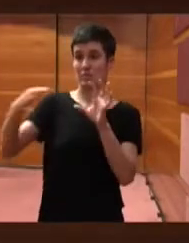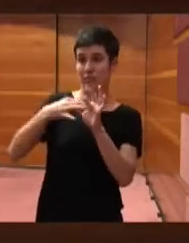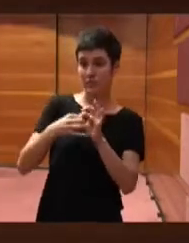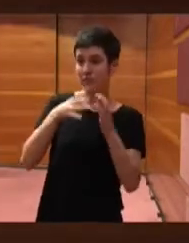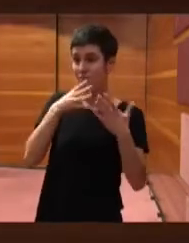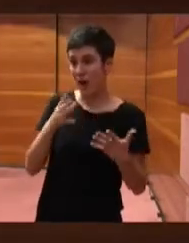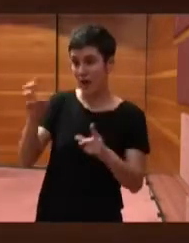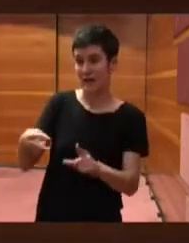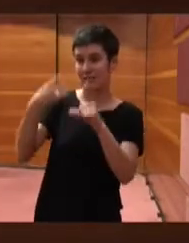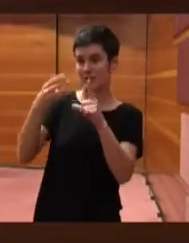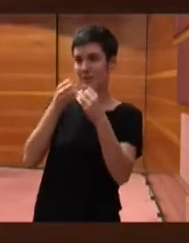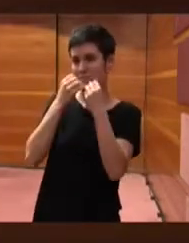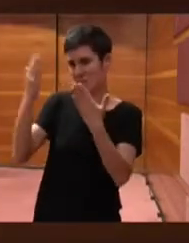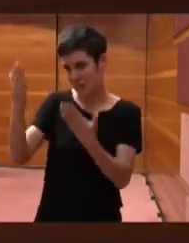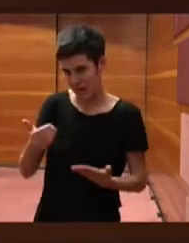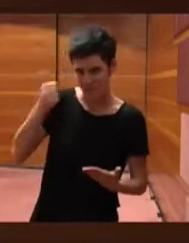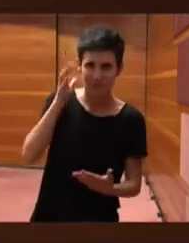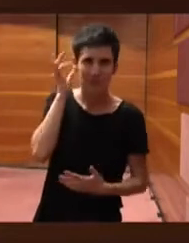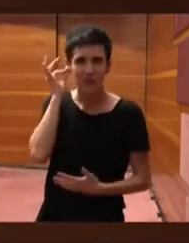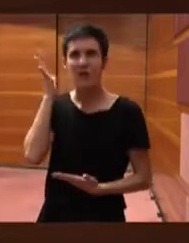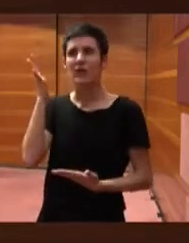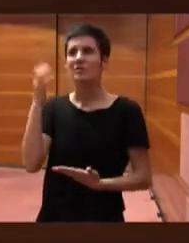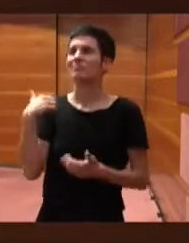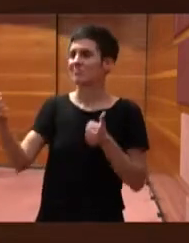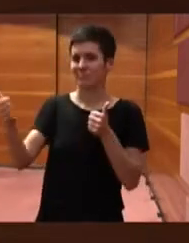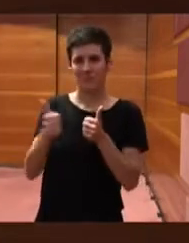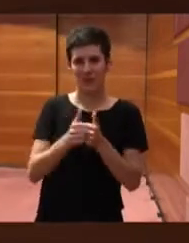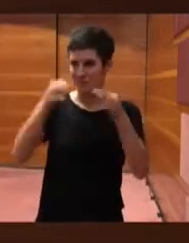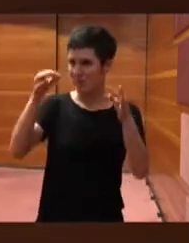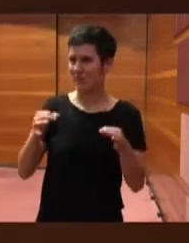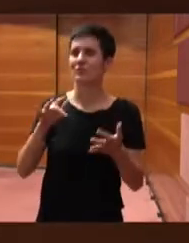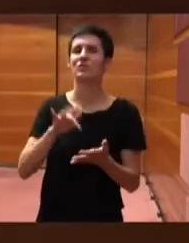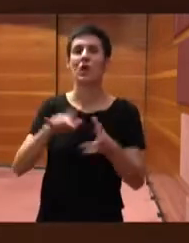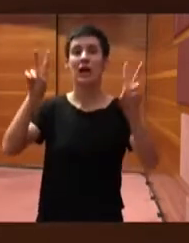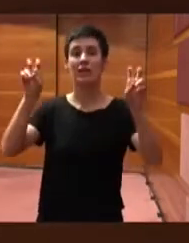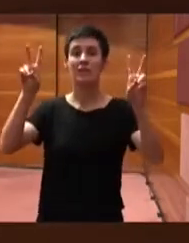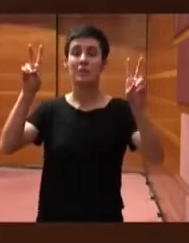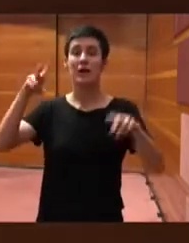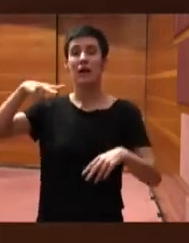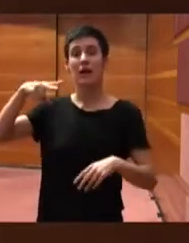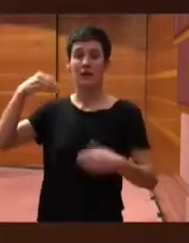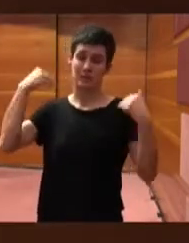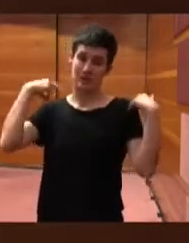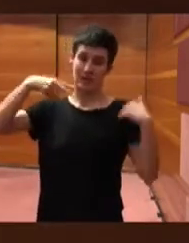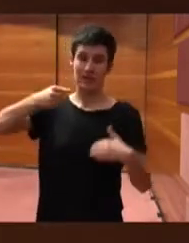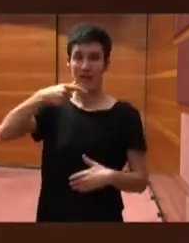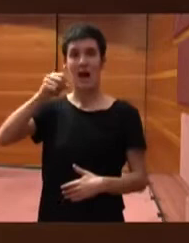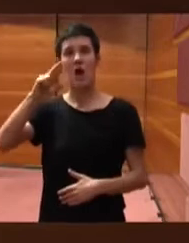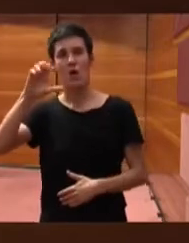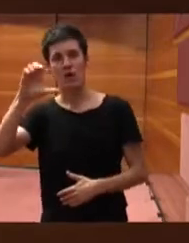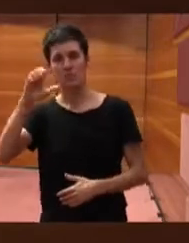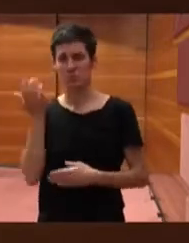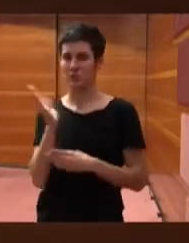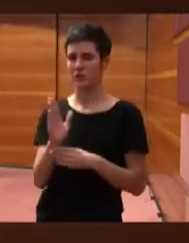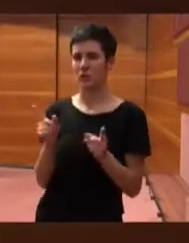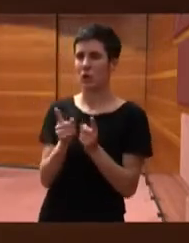bienvenido, bienvenida. Y llega el momento, llegas en el momento de escuchar a Nagore de los Ríos. La presento brevemente.